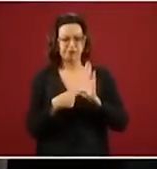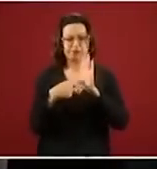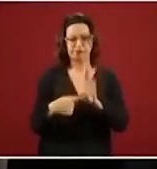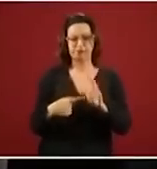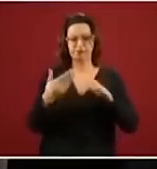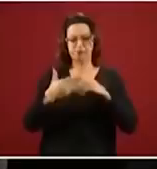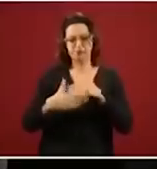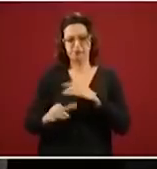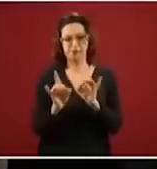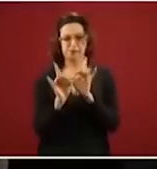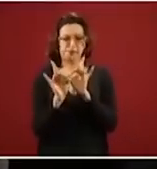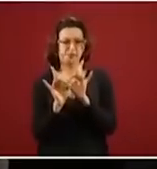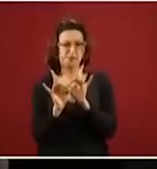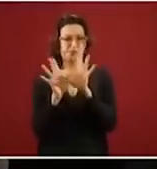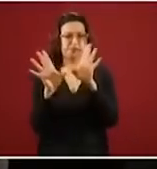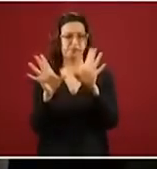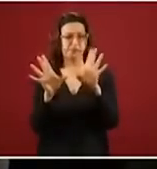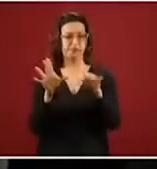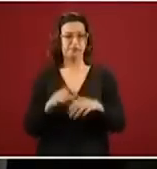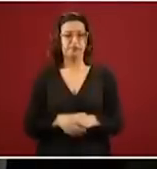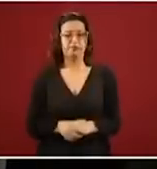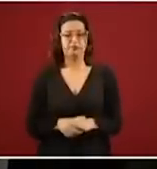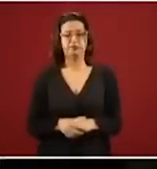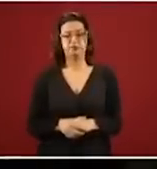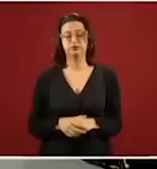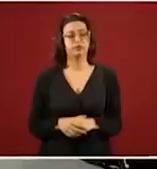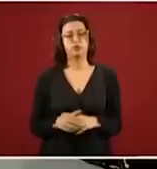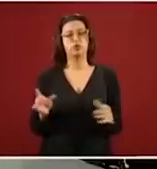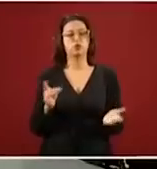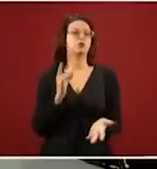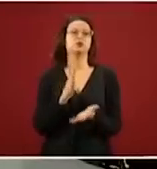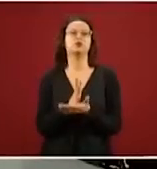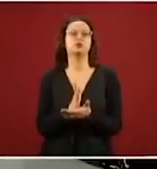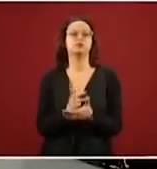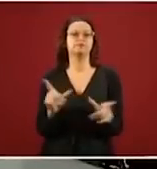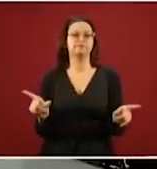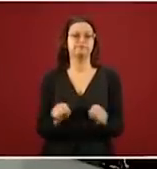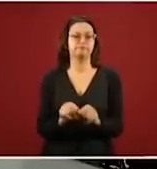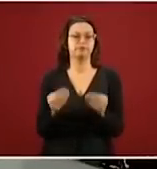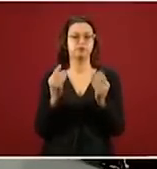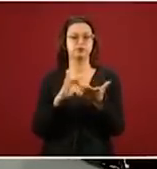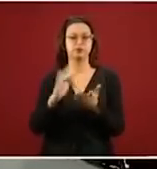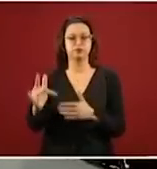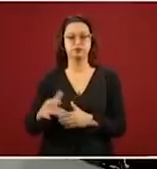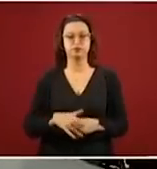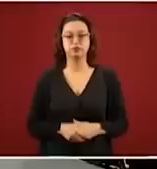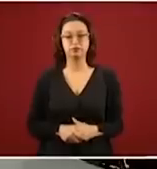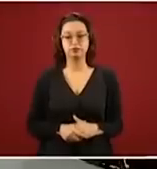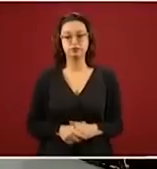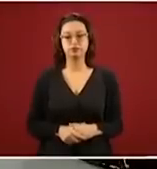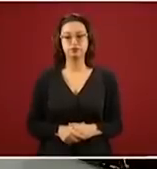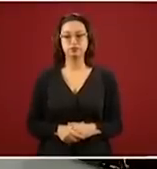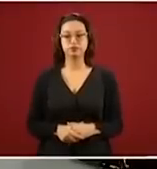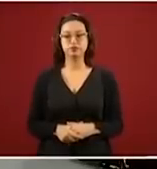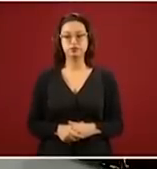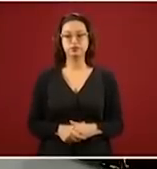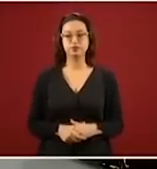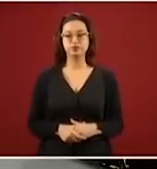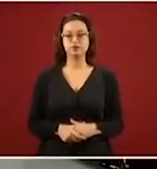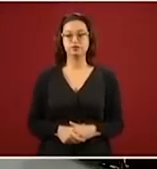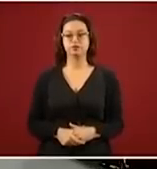situaciones como ésta eso sería todo presidente muchas gracias mira en cuanto a el